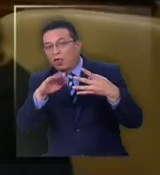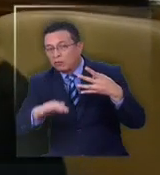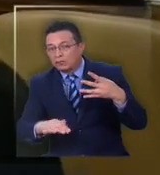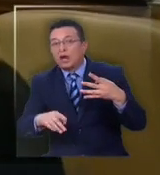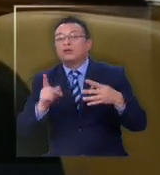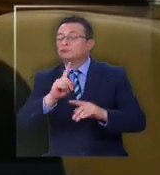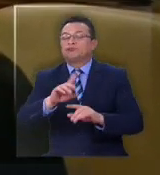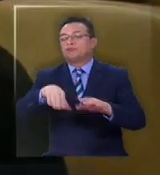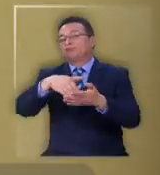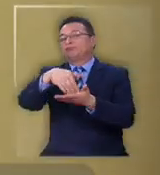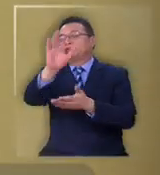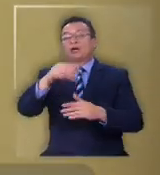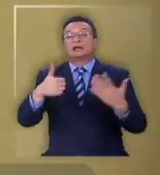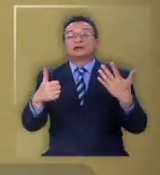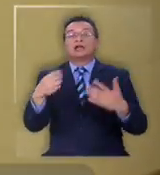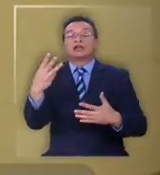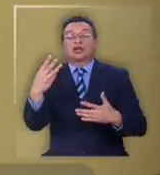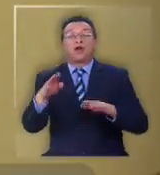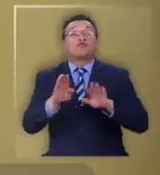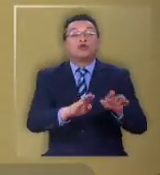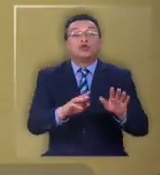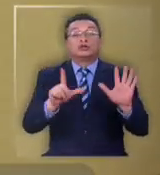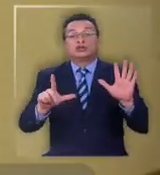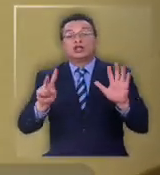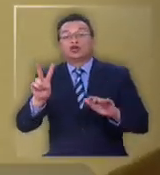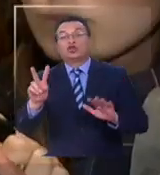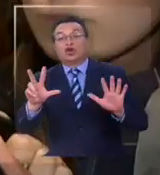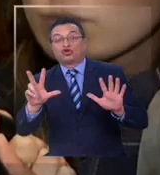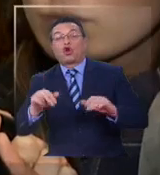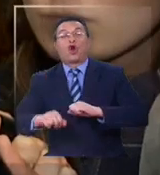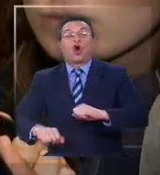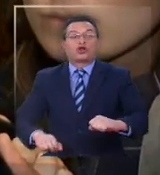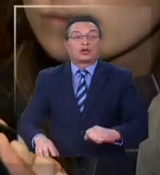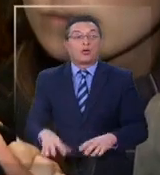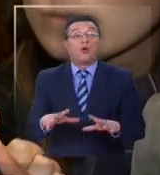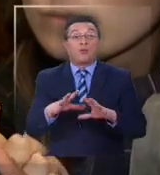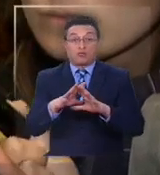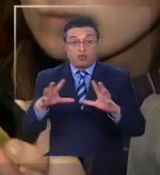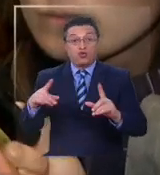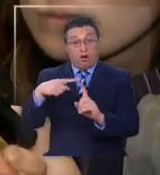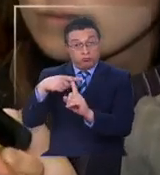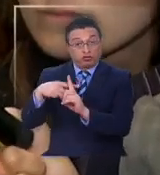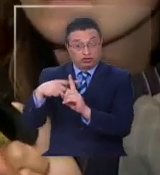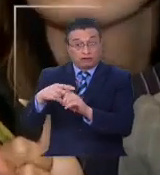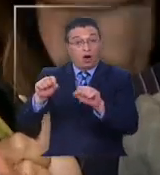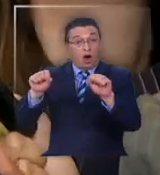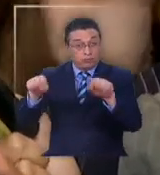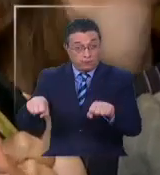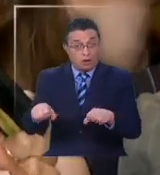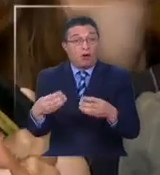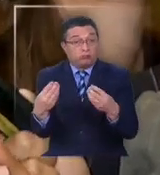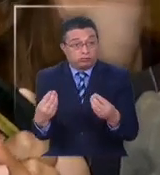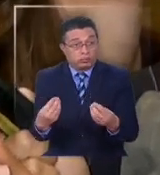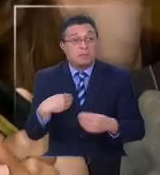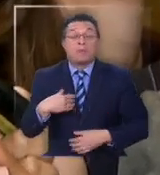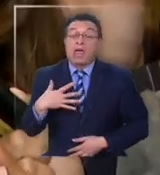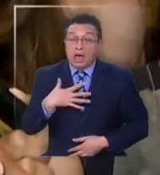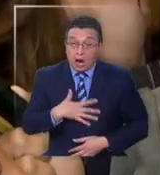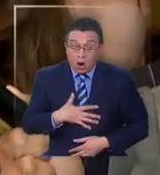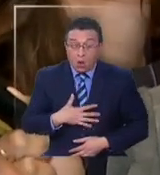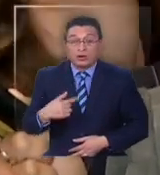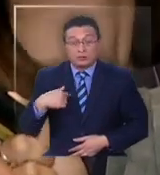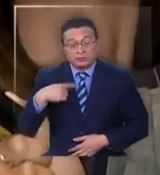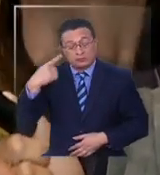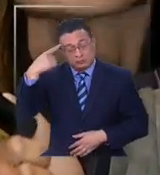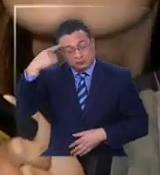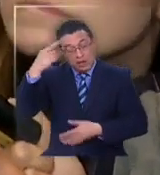con 63 votos a favor y 78 en contra. Es muy positivo lo que se ha aprobado. Nos hubiera gustado el